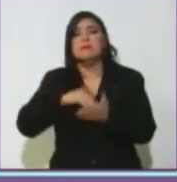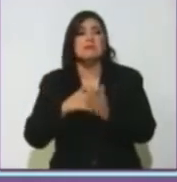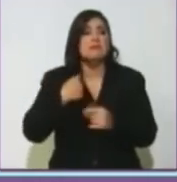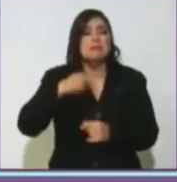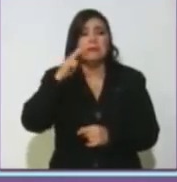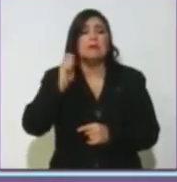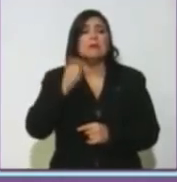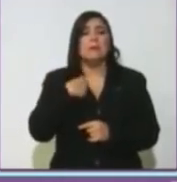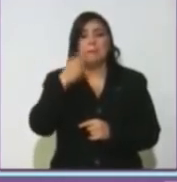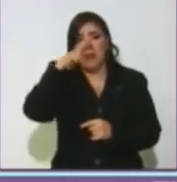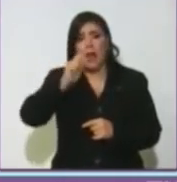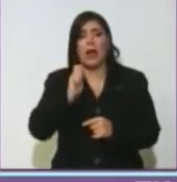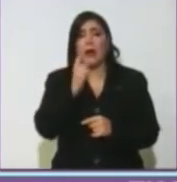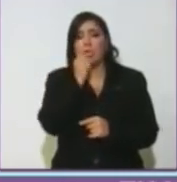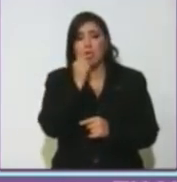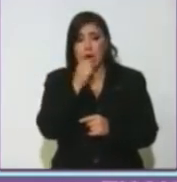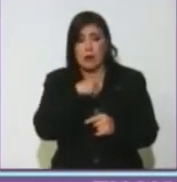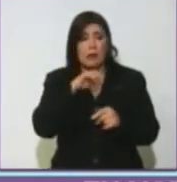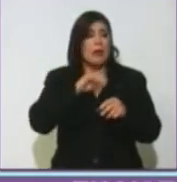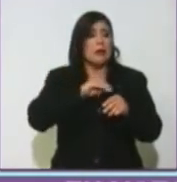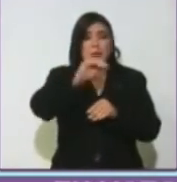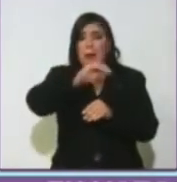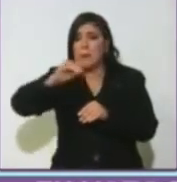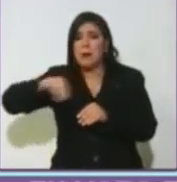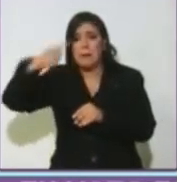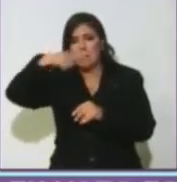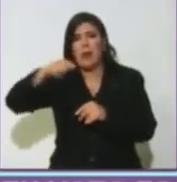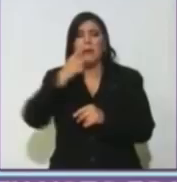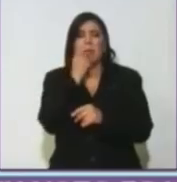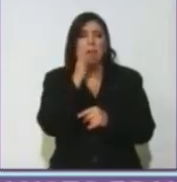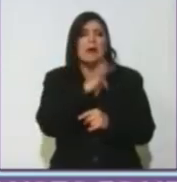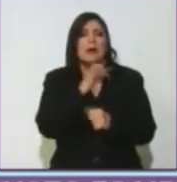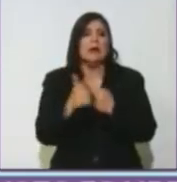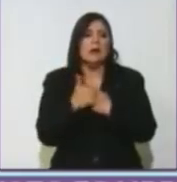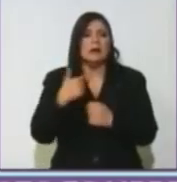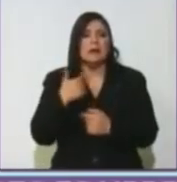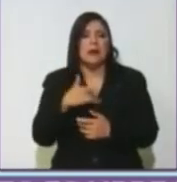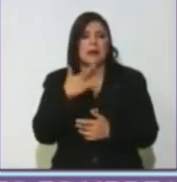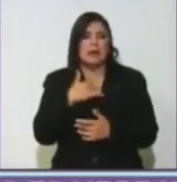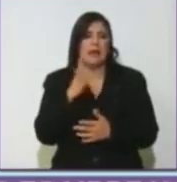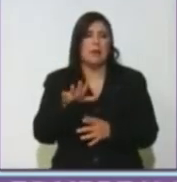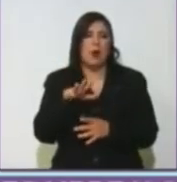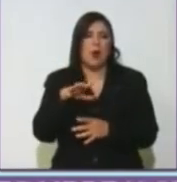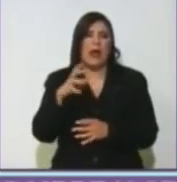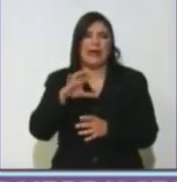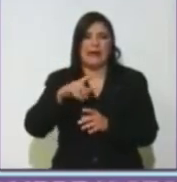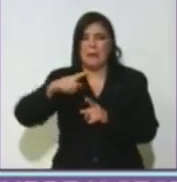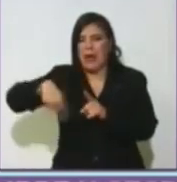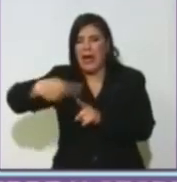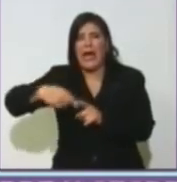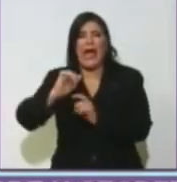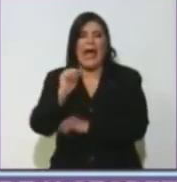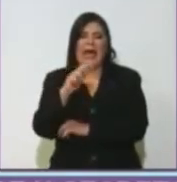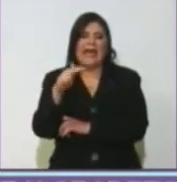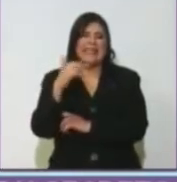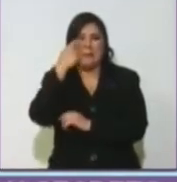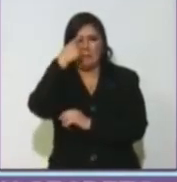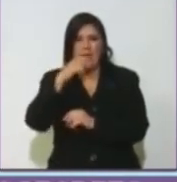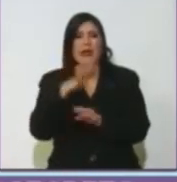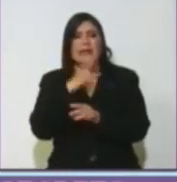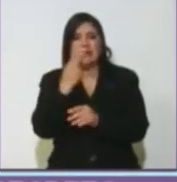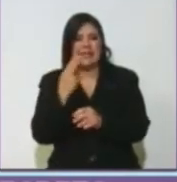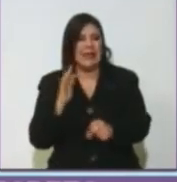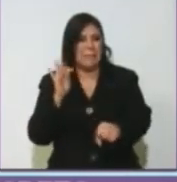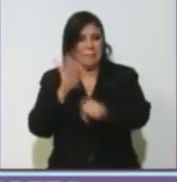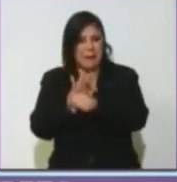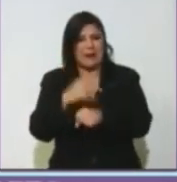vamos a reubicar a los policías que hoy andan en la calle colocando las llamadas arañas las vamos a traer también a que refuerza